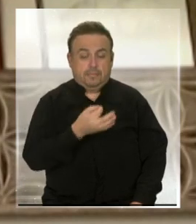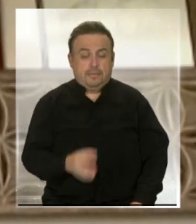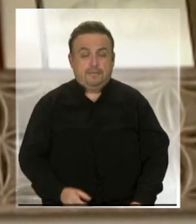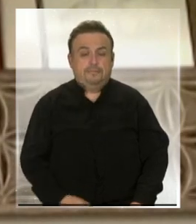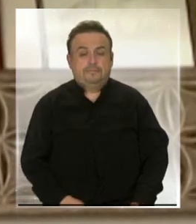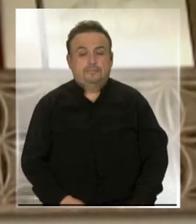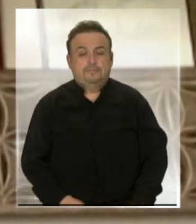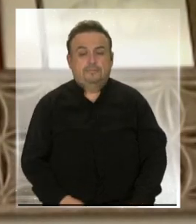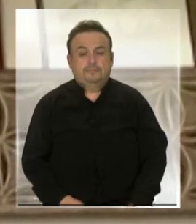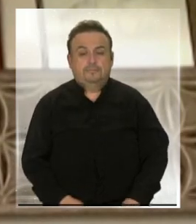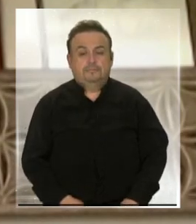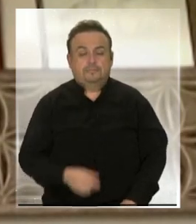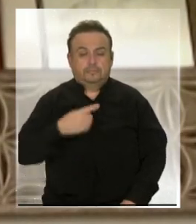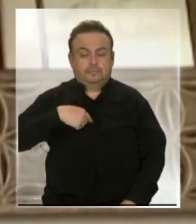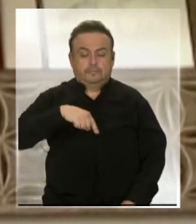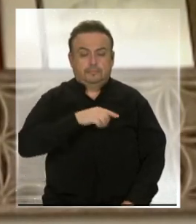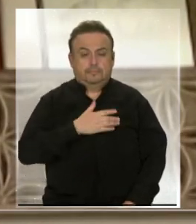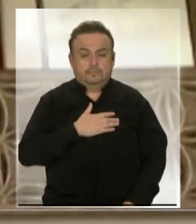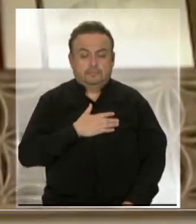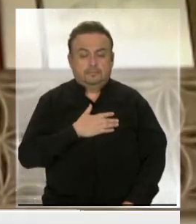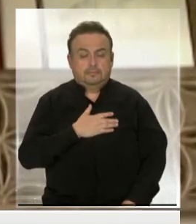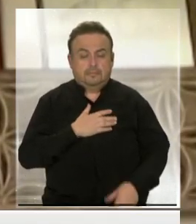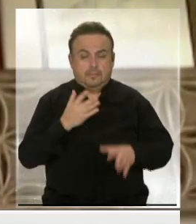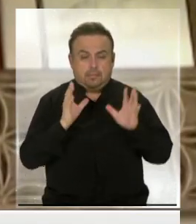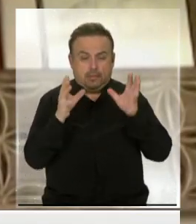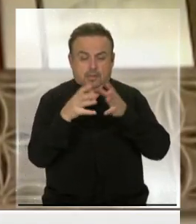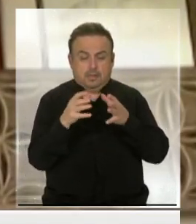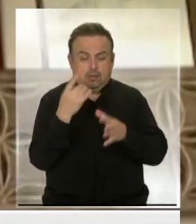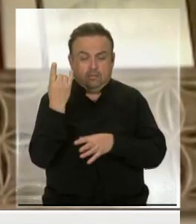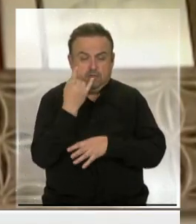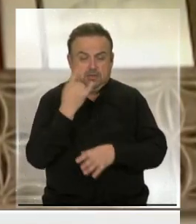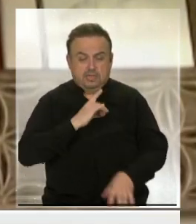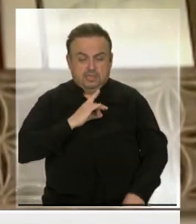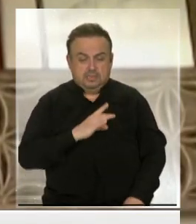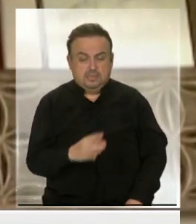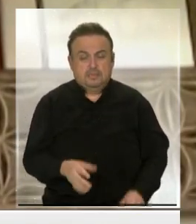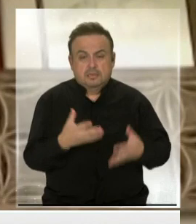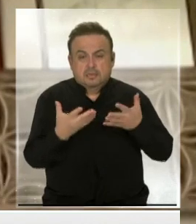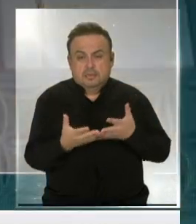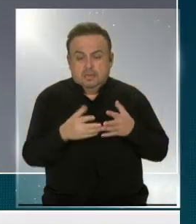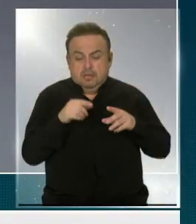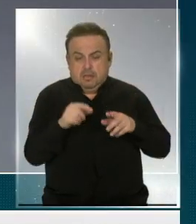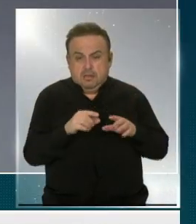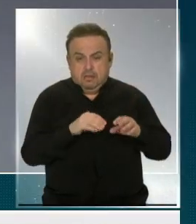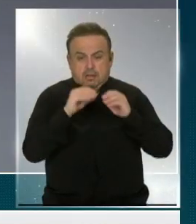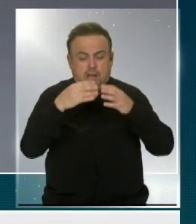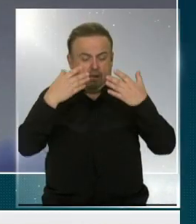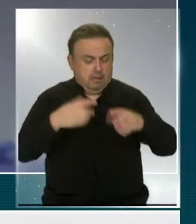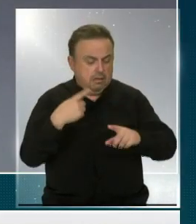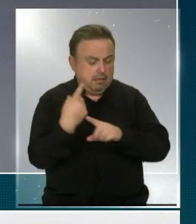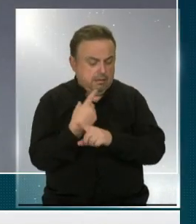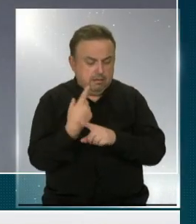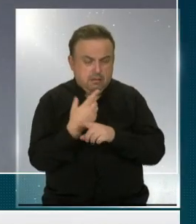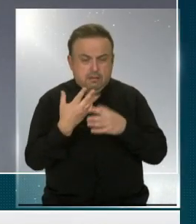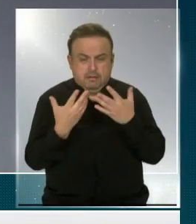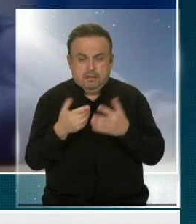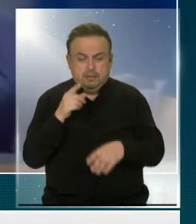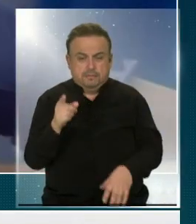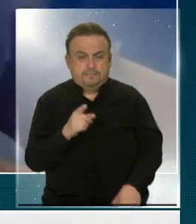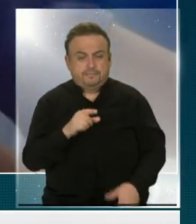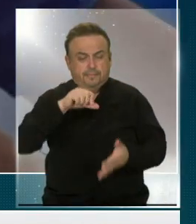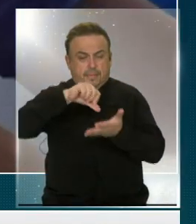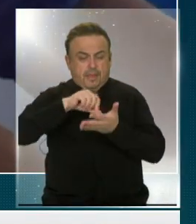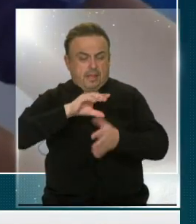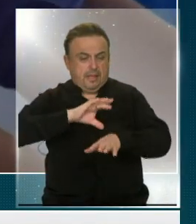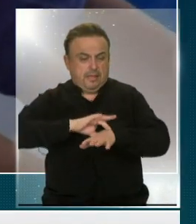es que nosotros en nuestro sitio en la universidad de chile está hablado ya conversaciones muy fructíferas con centros